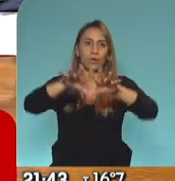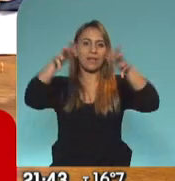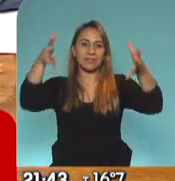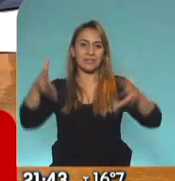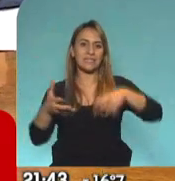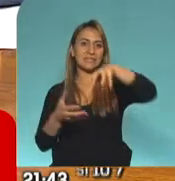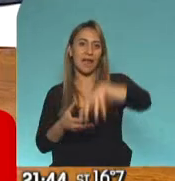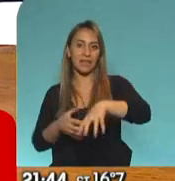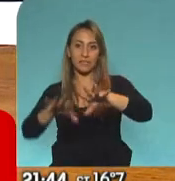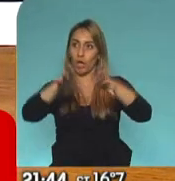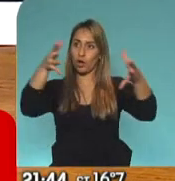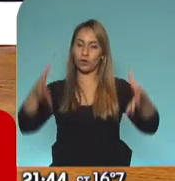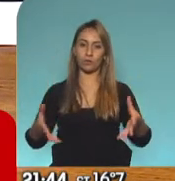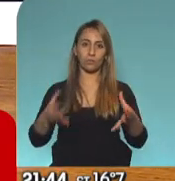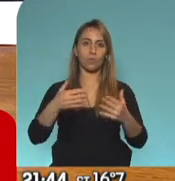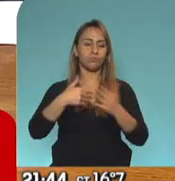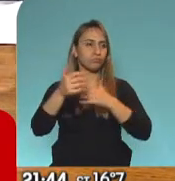instalaciones de un lugar